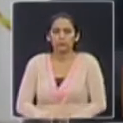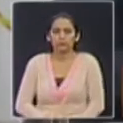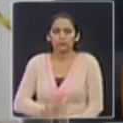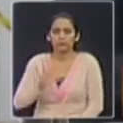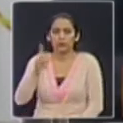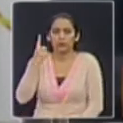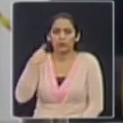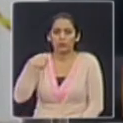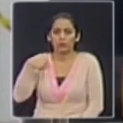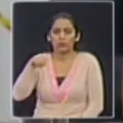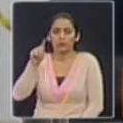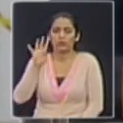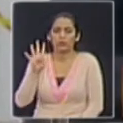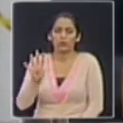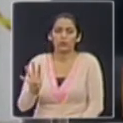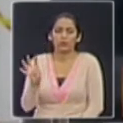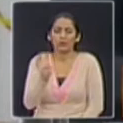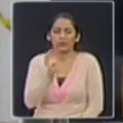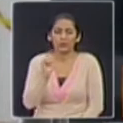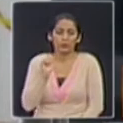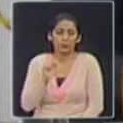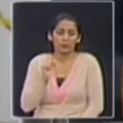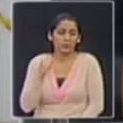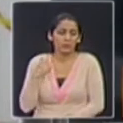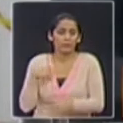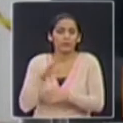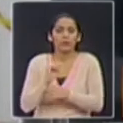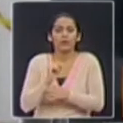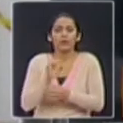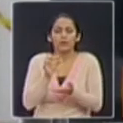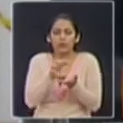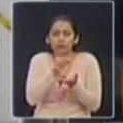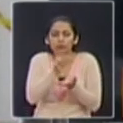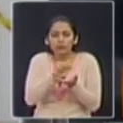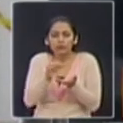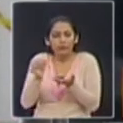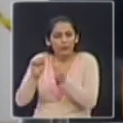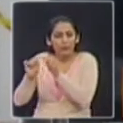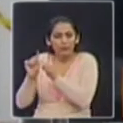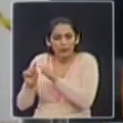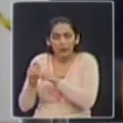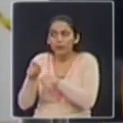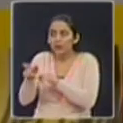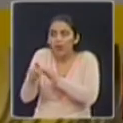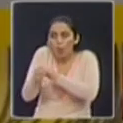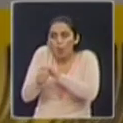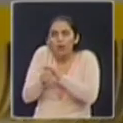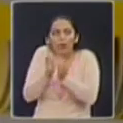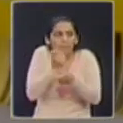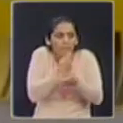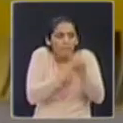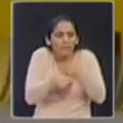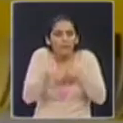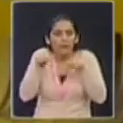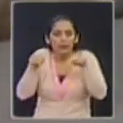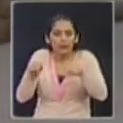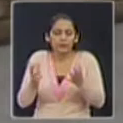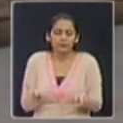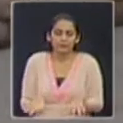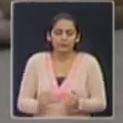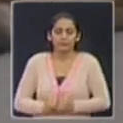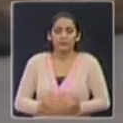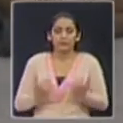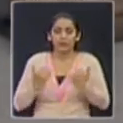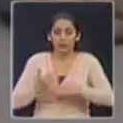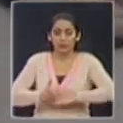5.407.315 dosis de heroínas que han sido retiradas del consumo interno de nuestro país. Por ello, el ministro del Interior, César